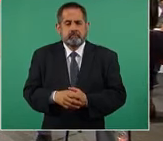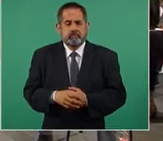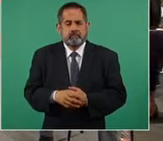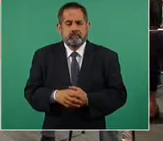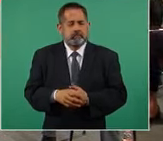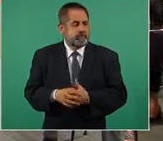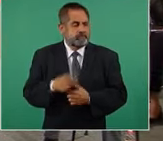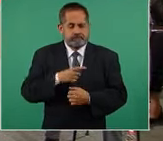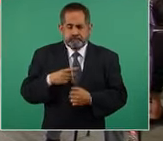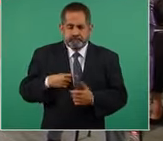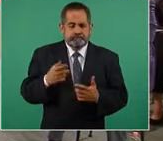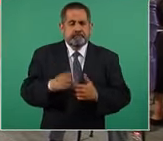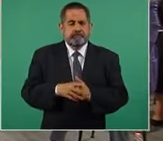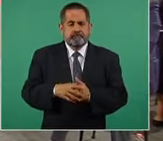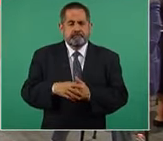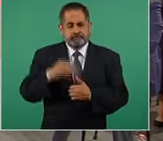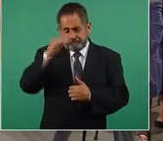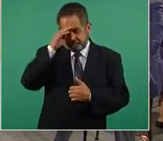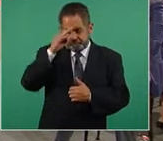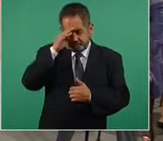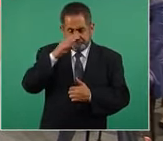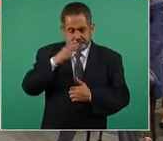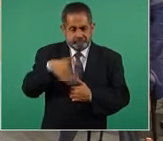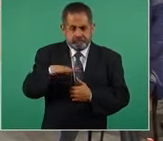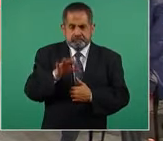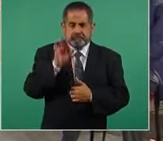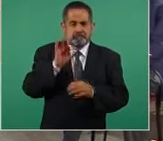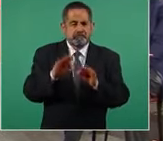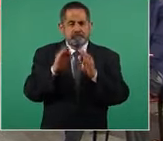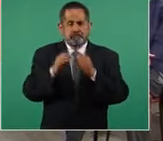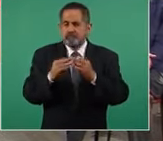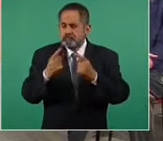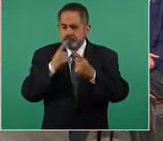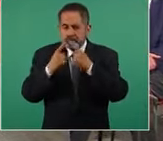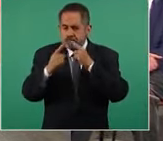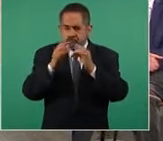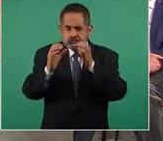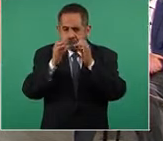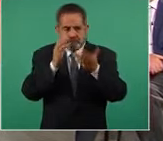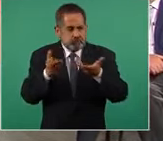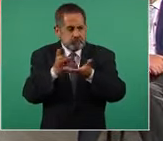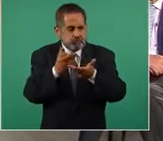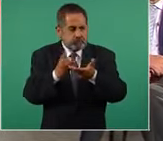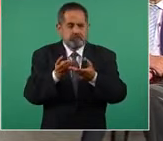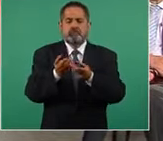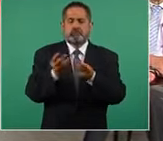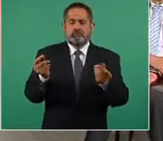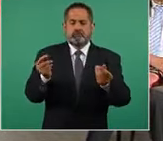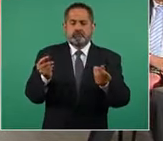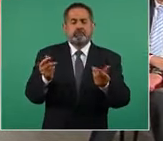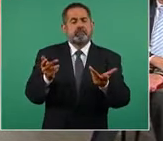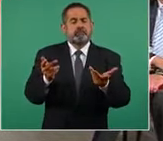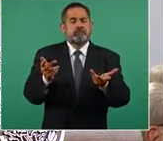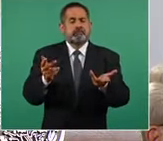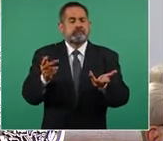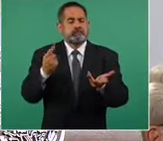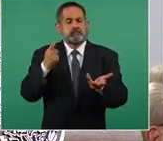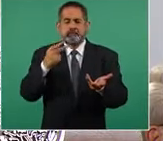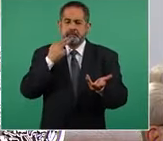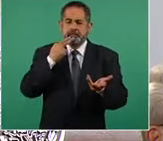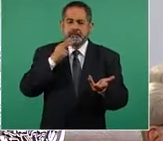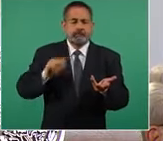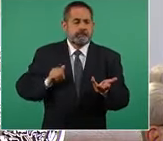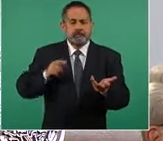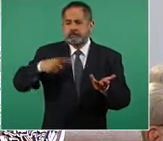hay que buscar mediante el diálogo la solución al problema para beneficio de